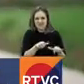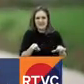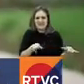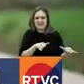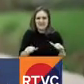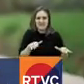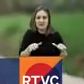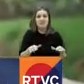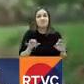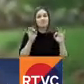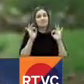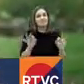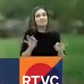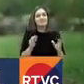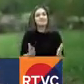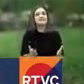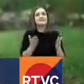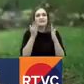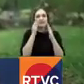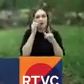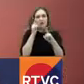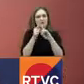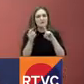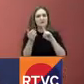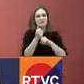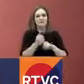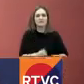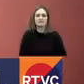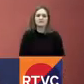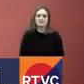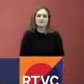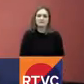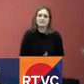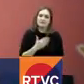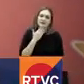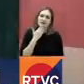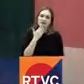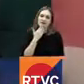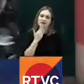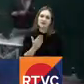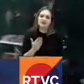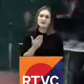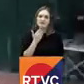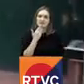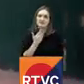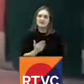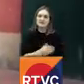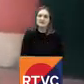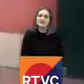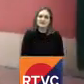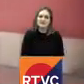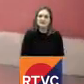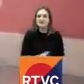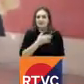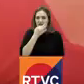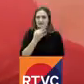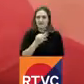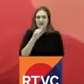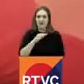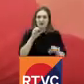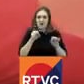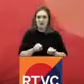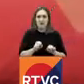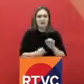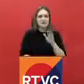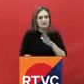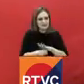que seguramente lo ayudará a conseguir más triunfos. Gracias y que ahí hay para rato, que espero volver a competir, que me esperen